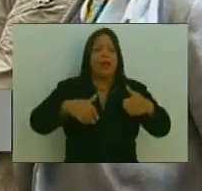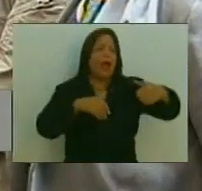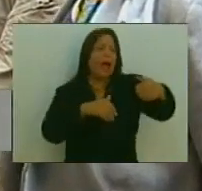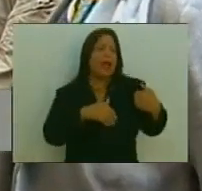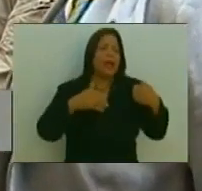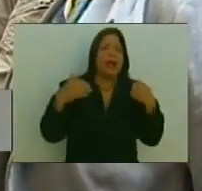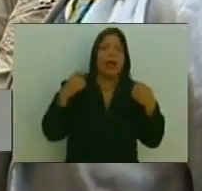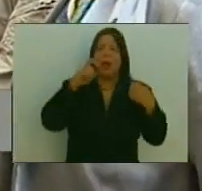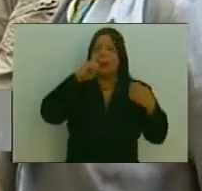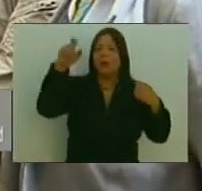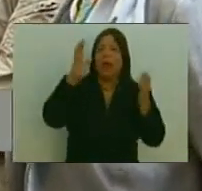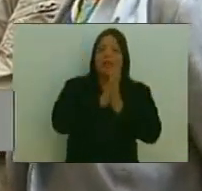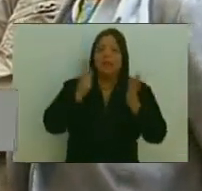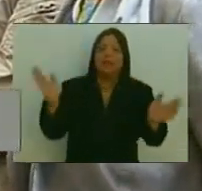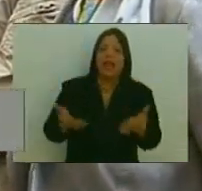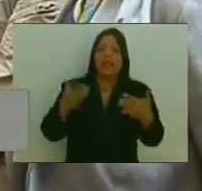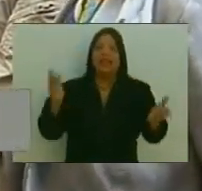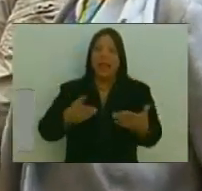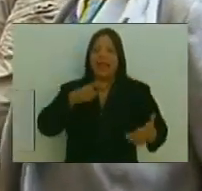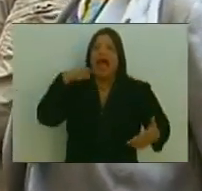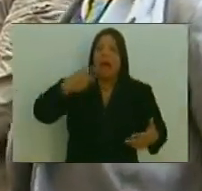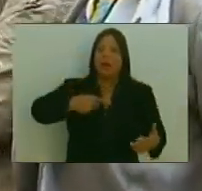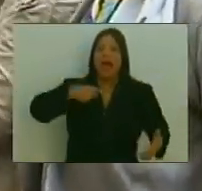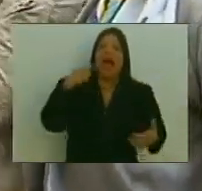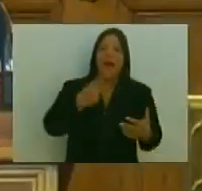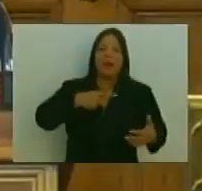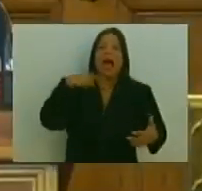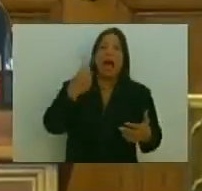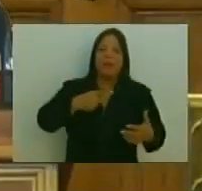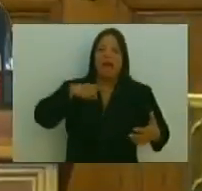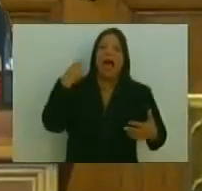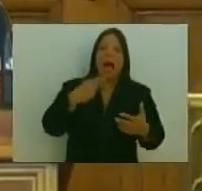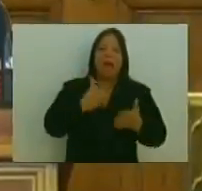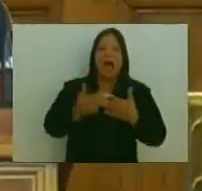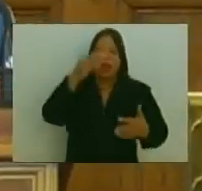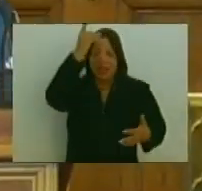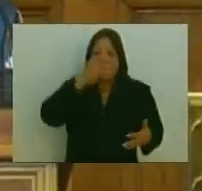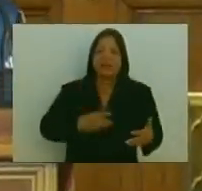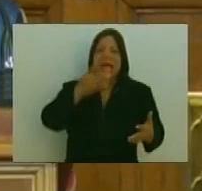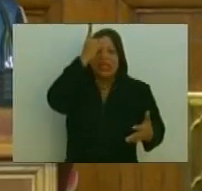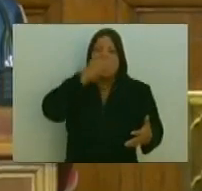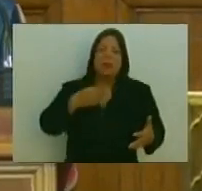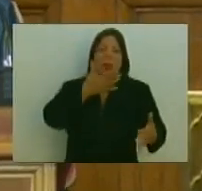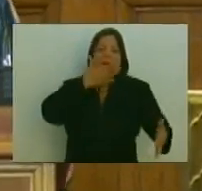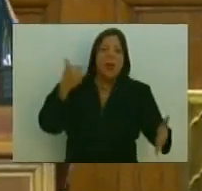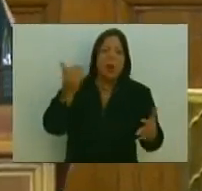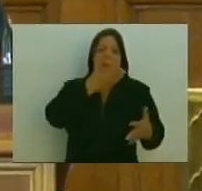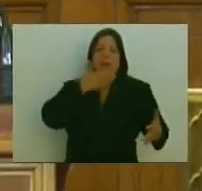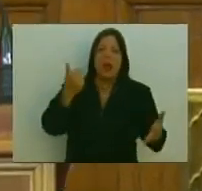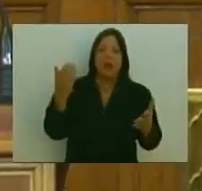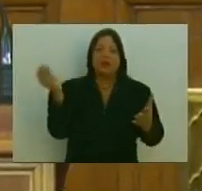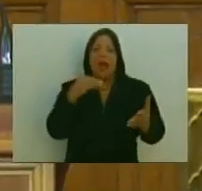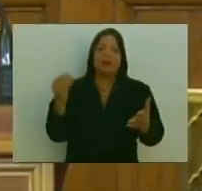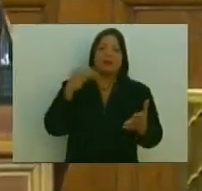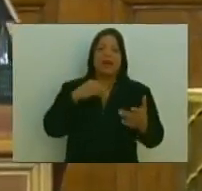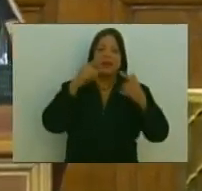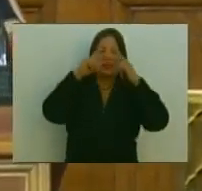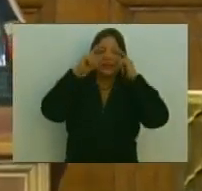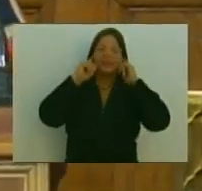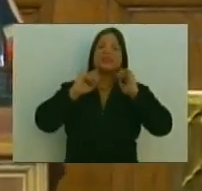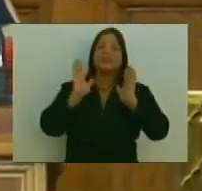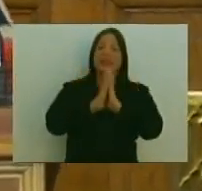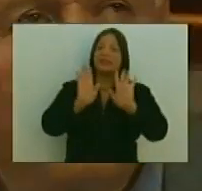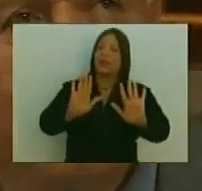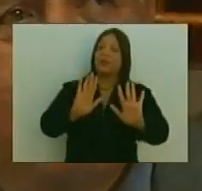lado Nicolás diciéndome, dale María Gabriela que tú puedes y dale que las personas con discapacidad son las mejores que existen.